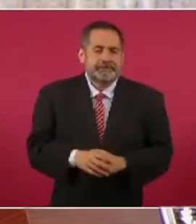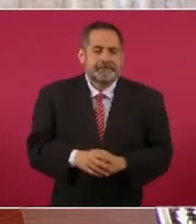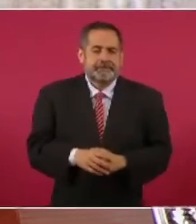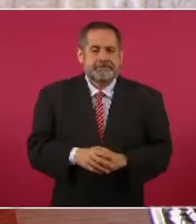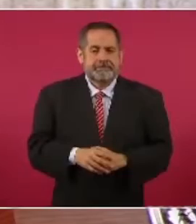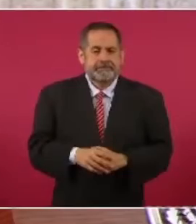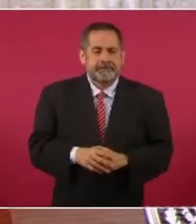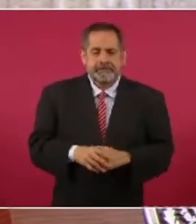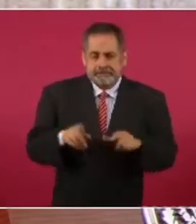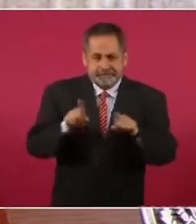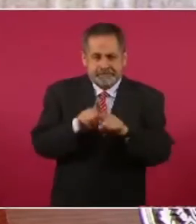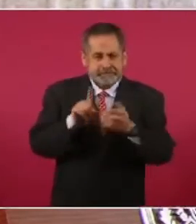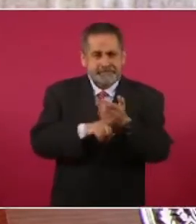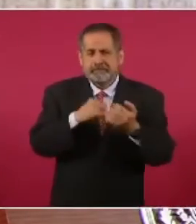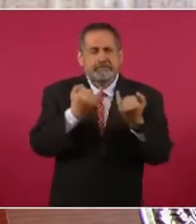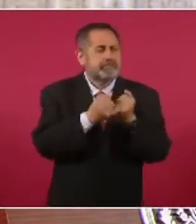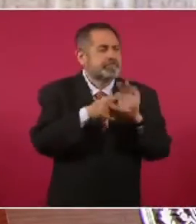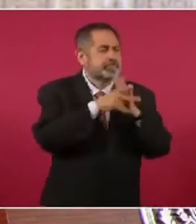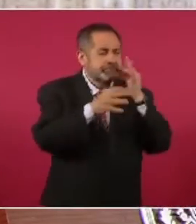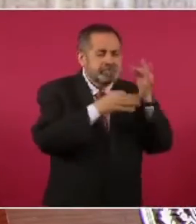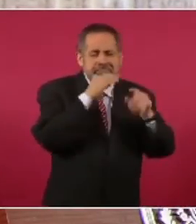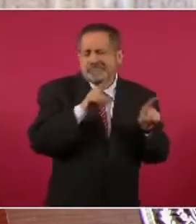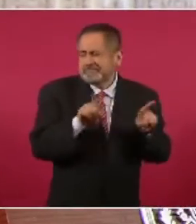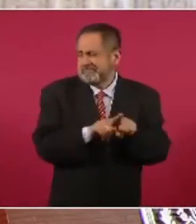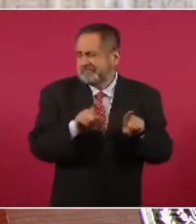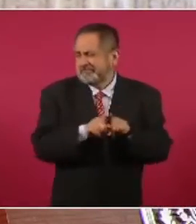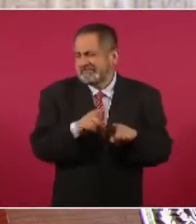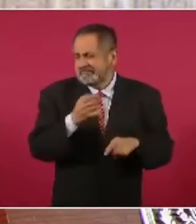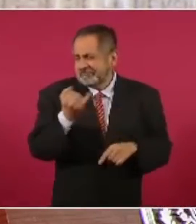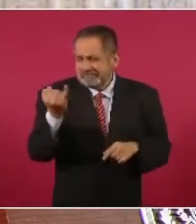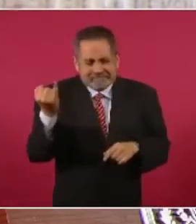Y lo mismo todos los medios.